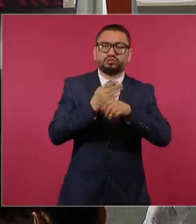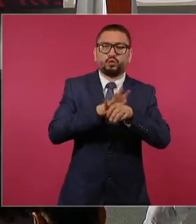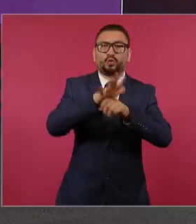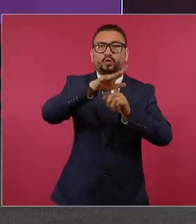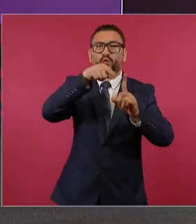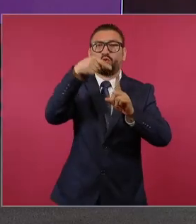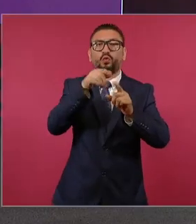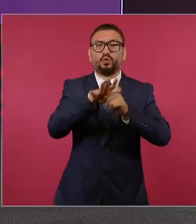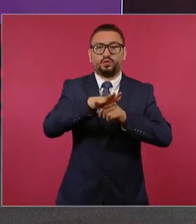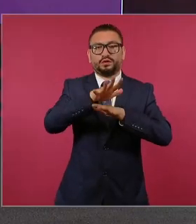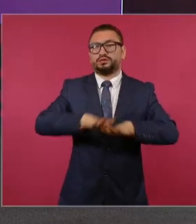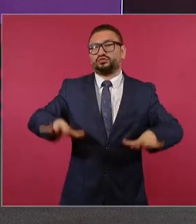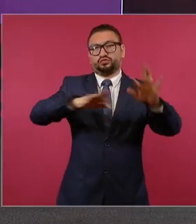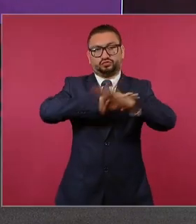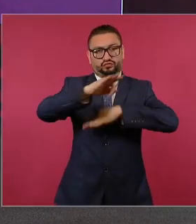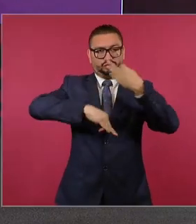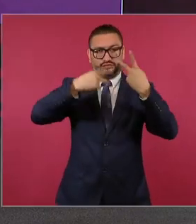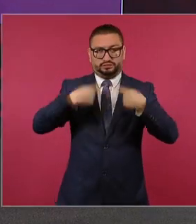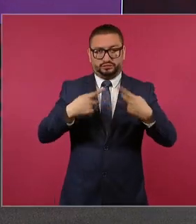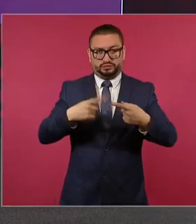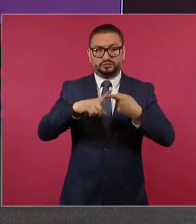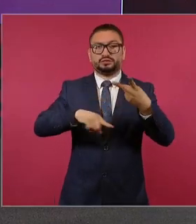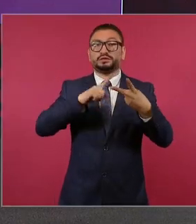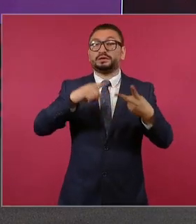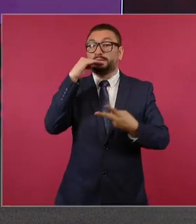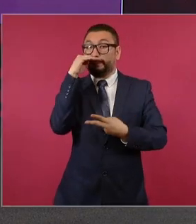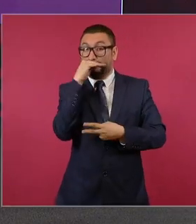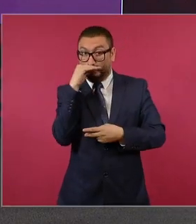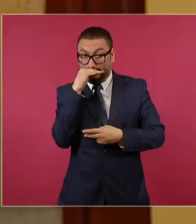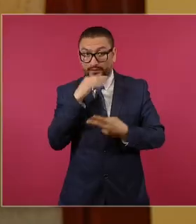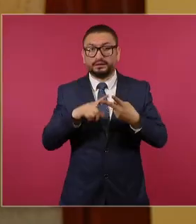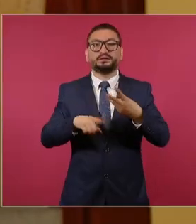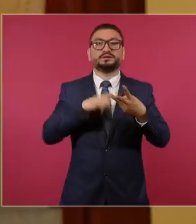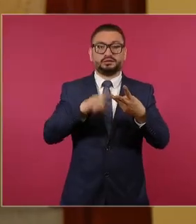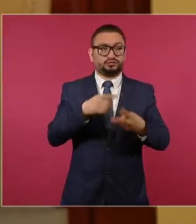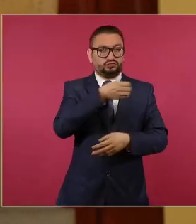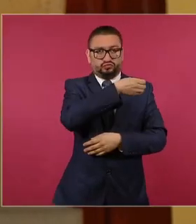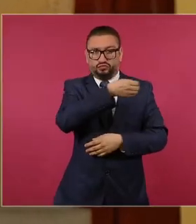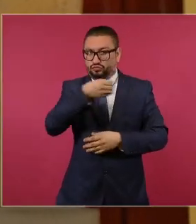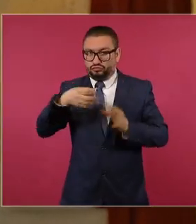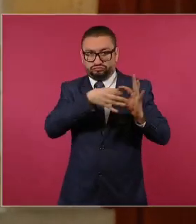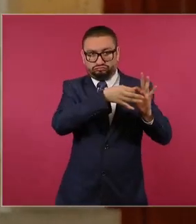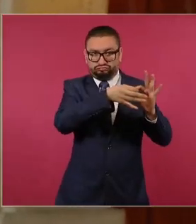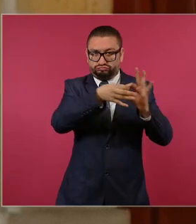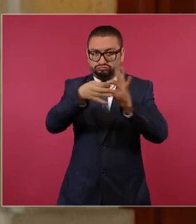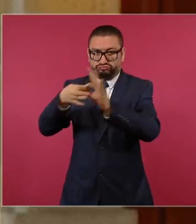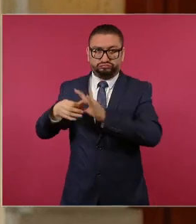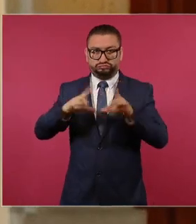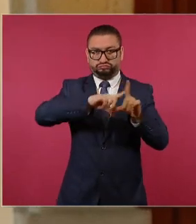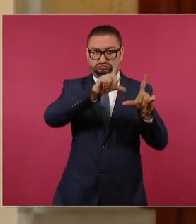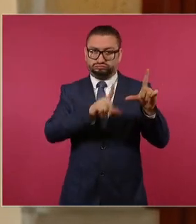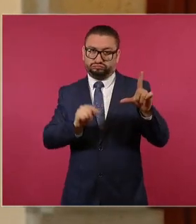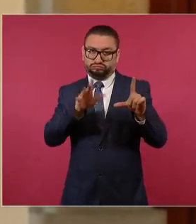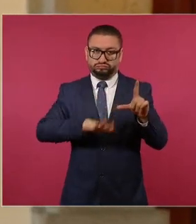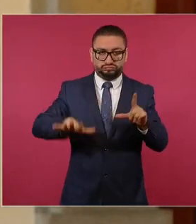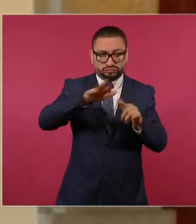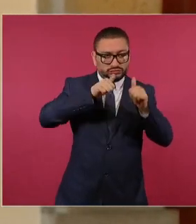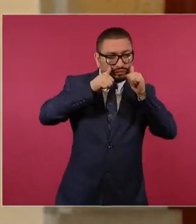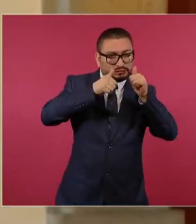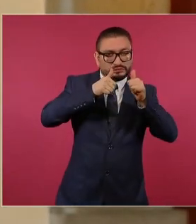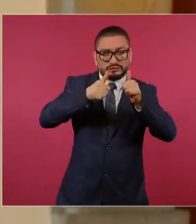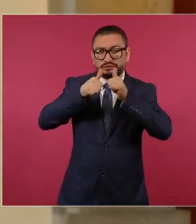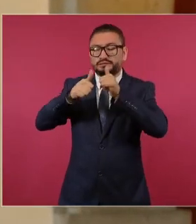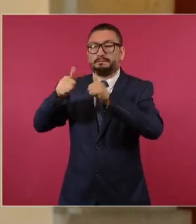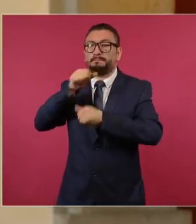que sea público, que sea gratuito, que tenga uniformidad, universalidad, es decir, que se atienda de la misma manera a todas